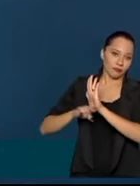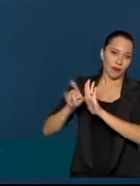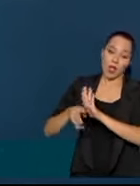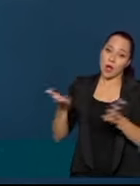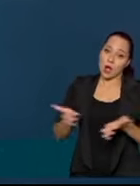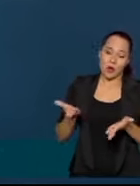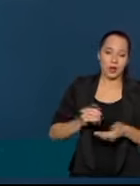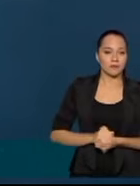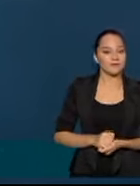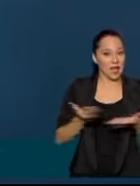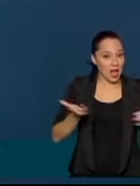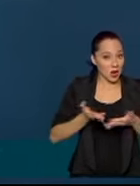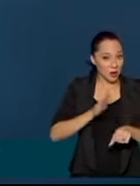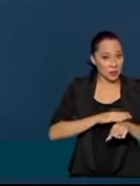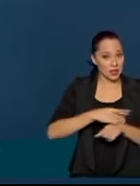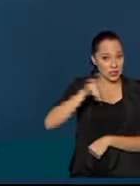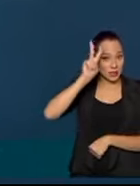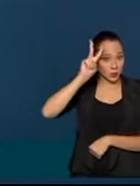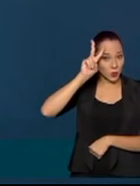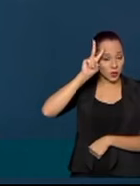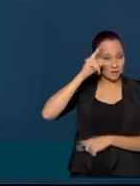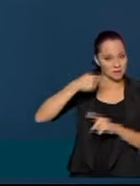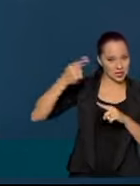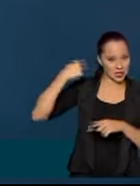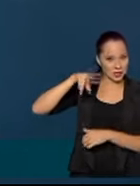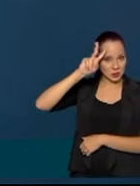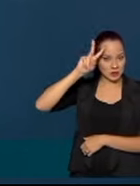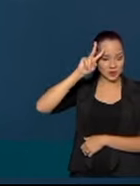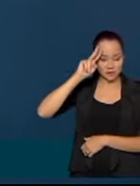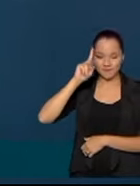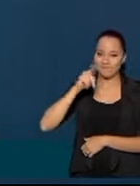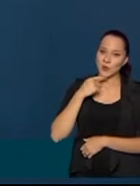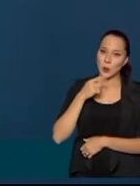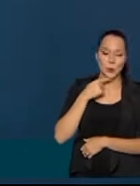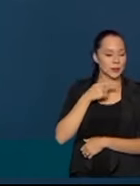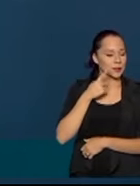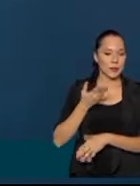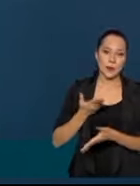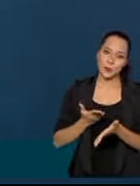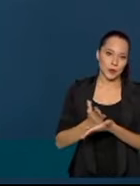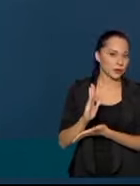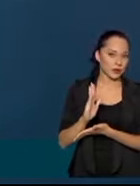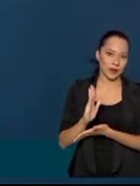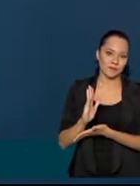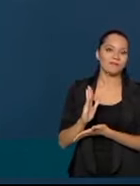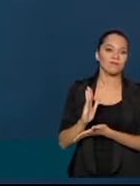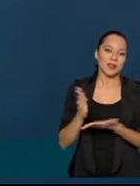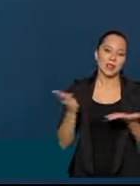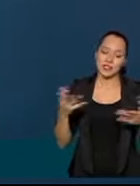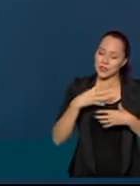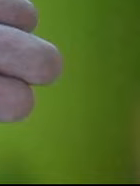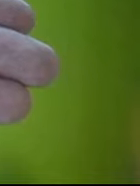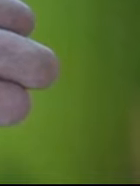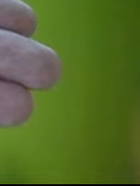pudimos aprobarla, lo que nos entristeció mucho. No nos fue posible aprobar lo que nos dio grande